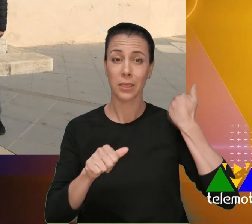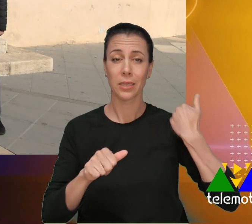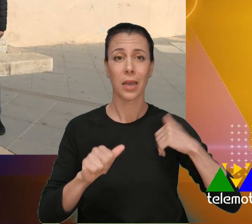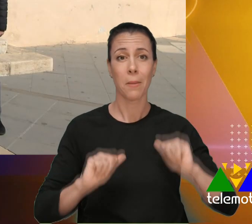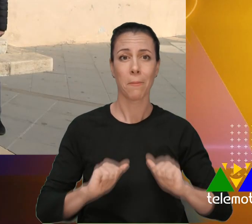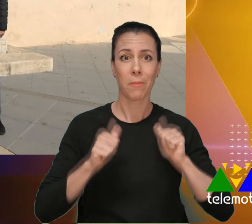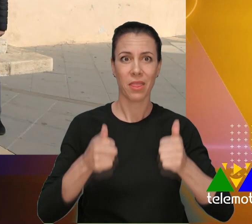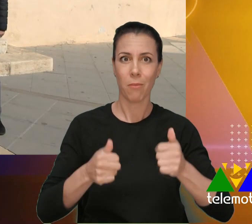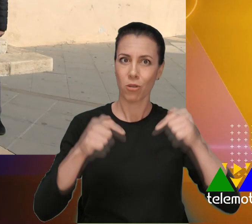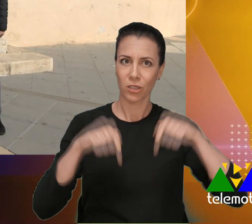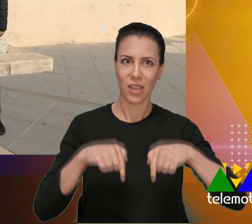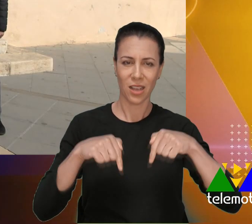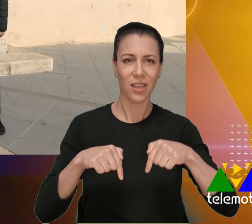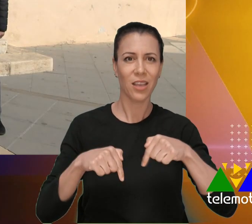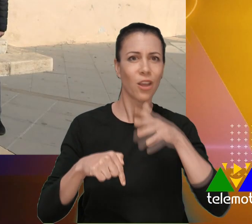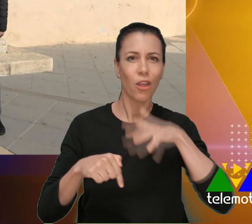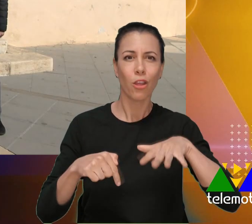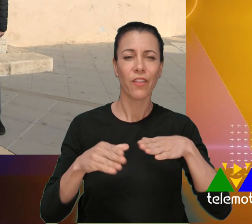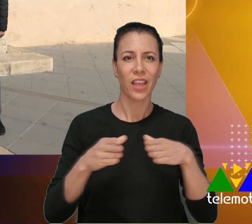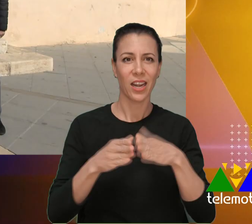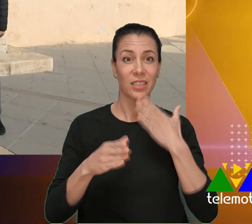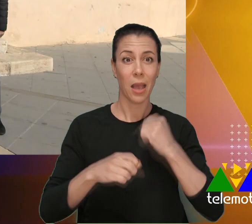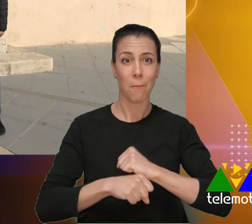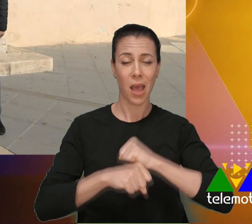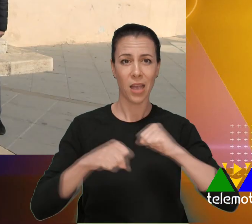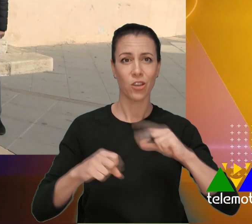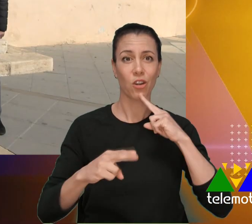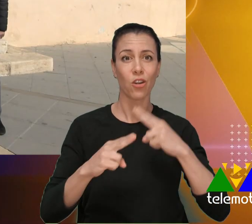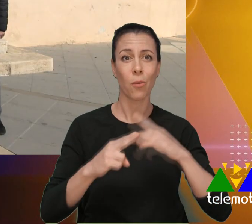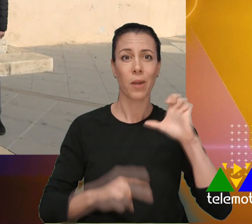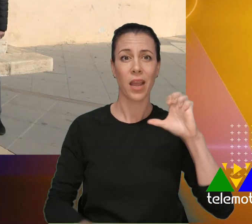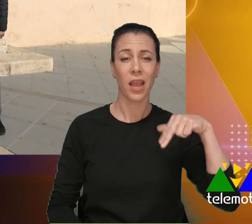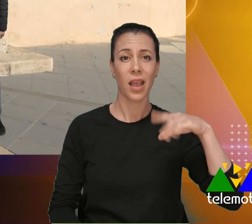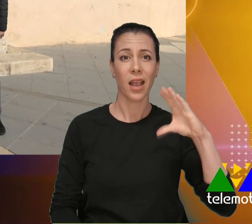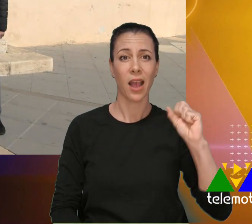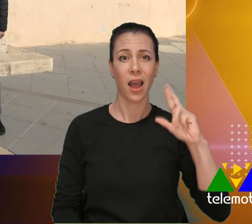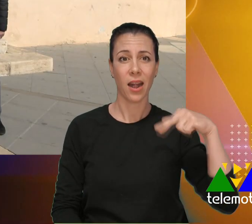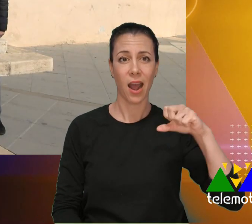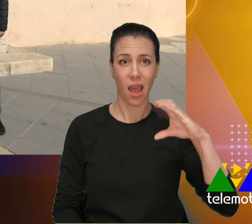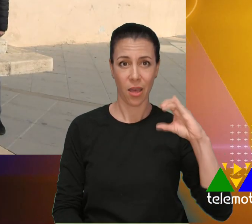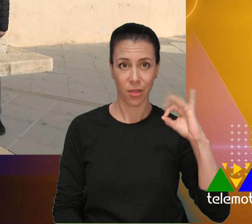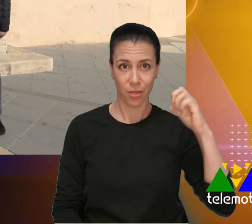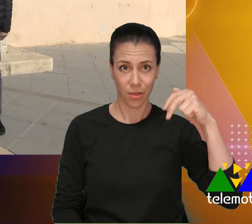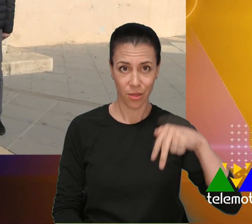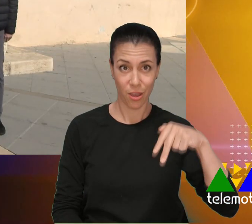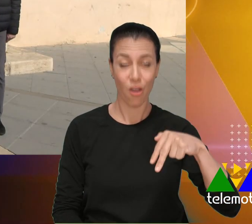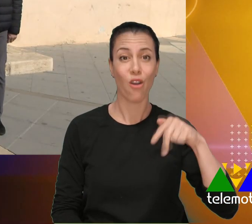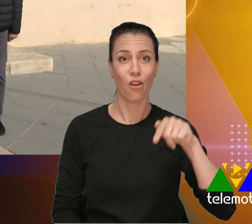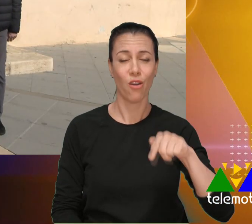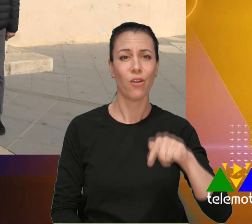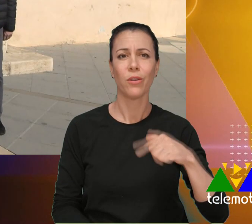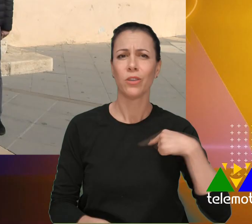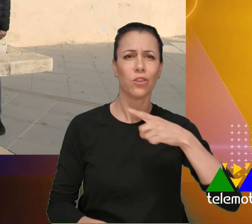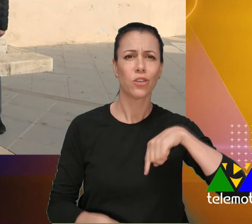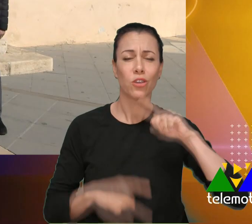comenzábamos precisamente aquí en nuestra iglesia mayor, en la iglesia de la Encarnación, donde bueno, nuestra pretensión es lógicamente